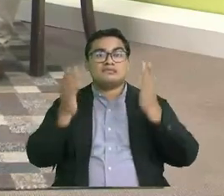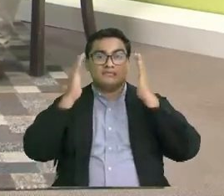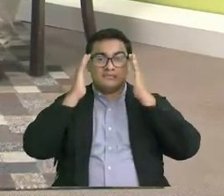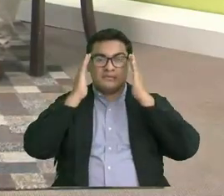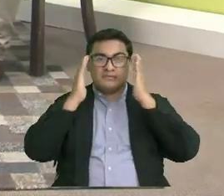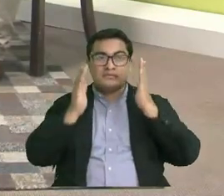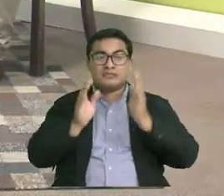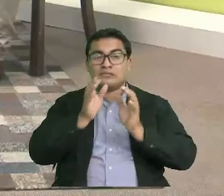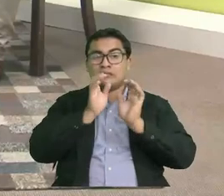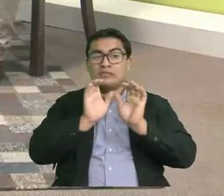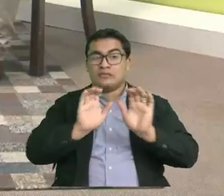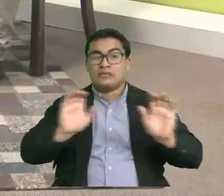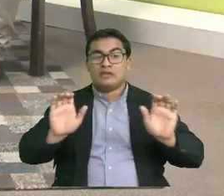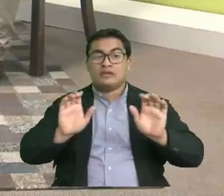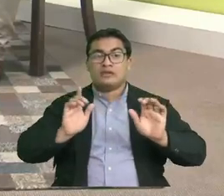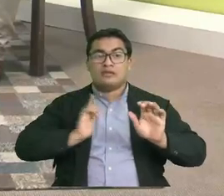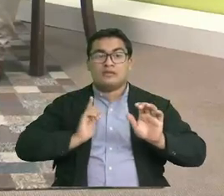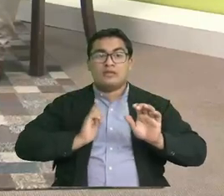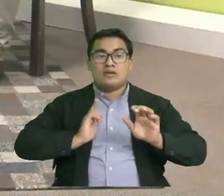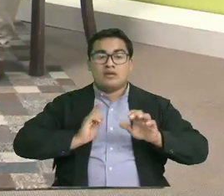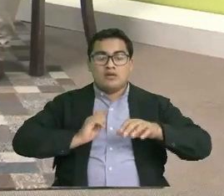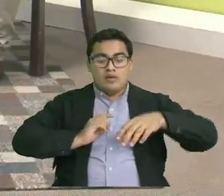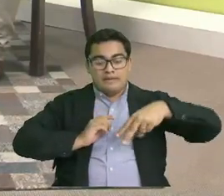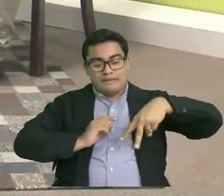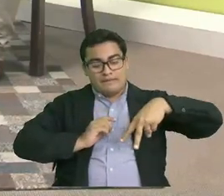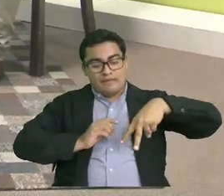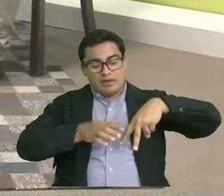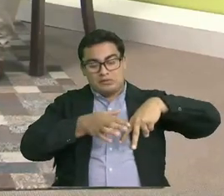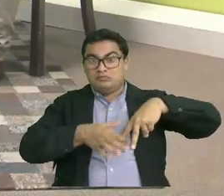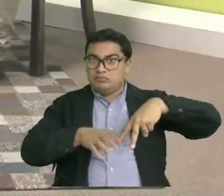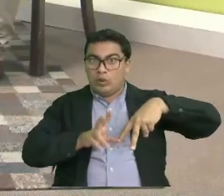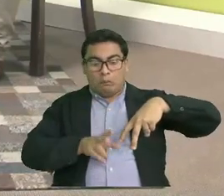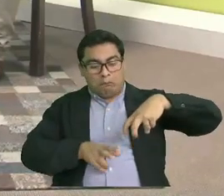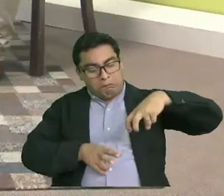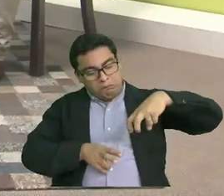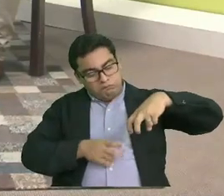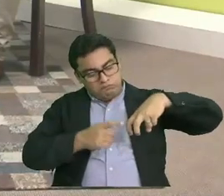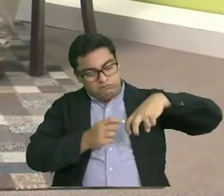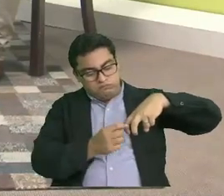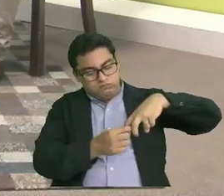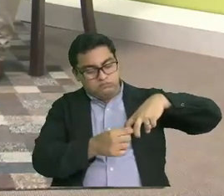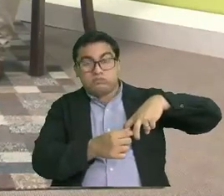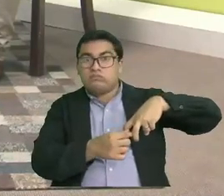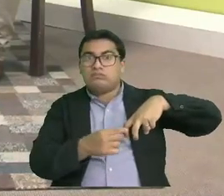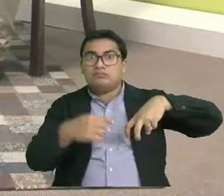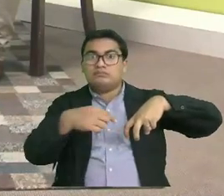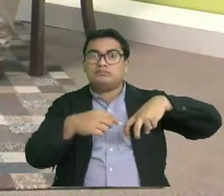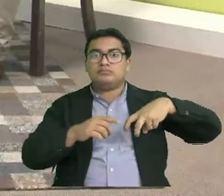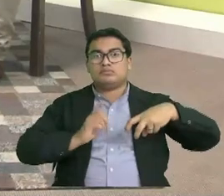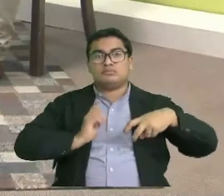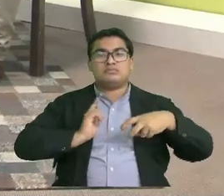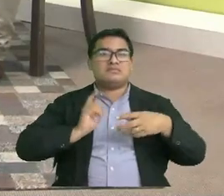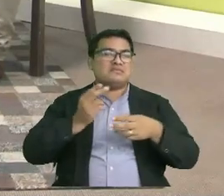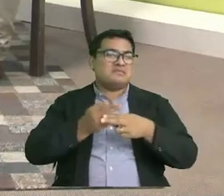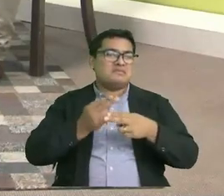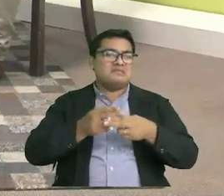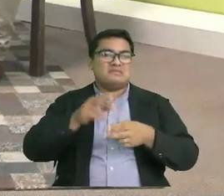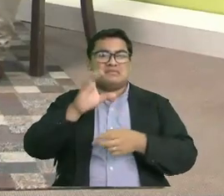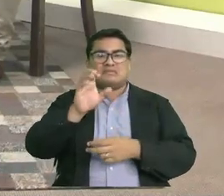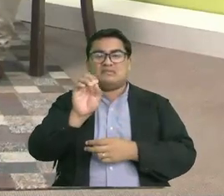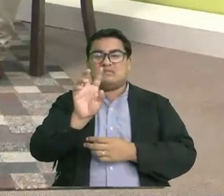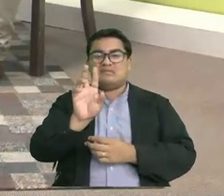decía yo, los niños que son abiertos en sus piernas, que lo conocemos como, se escucha despectivo, pues,